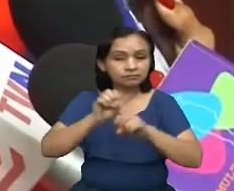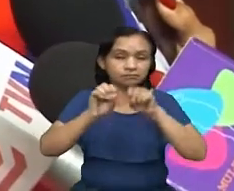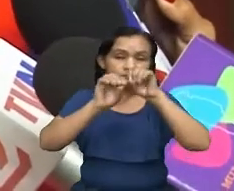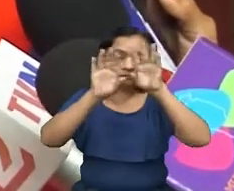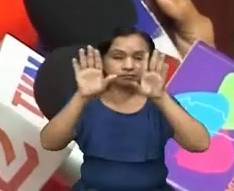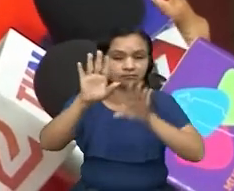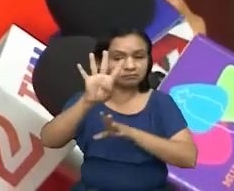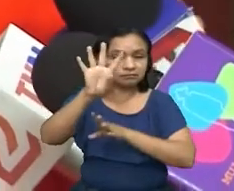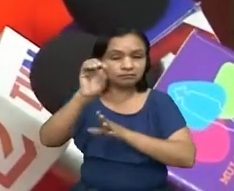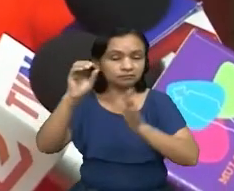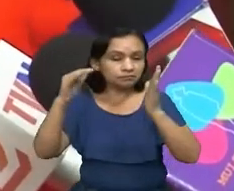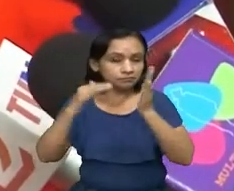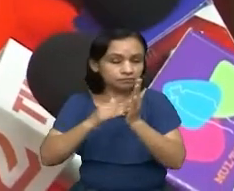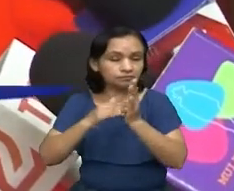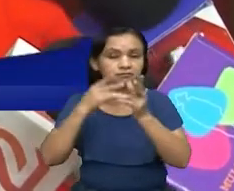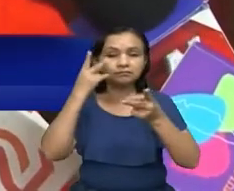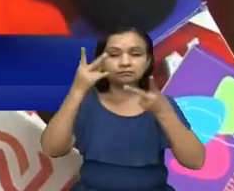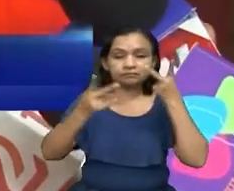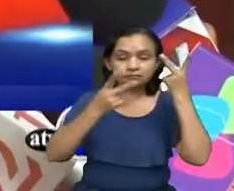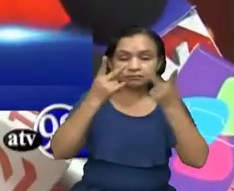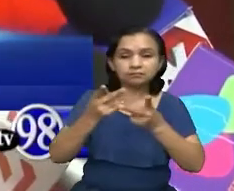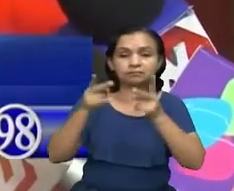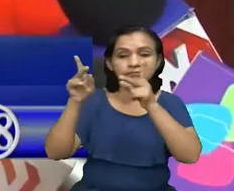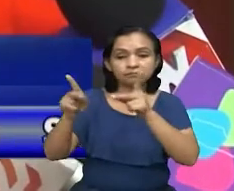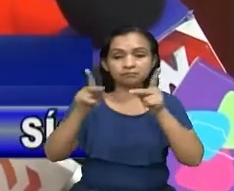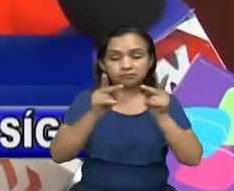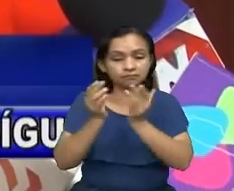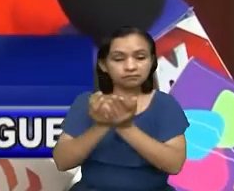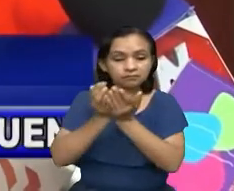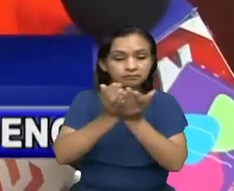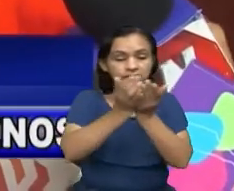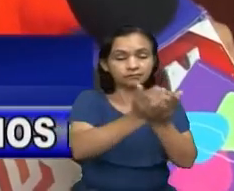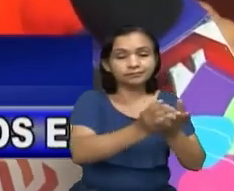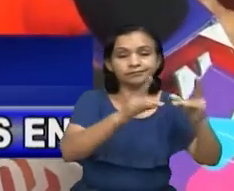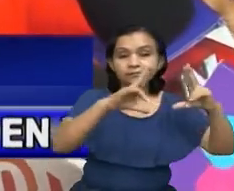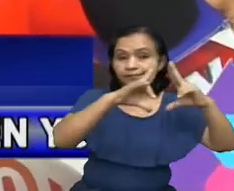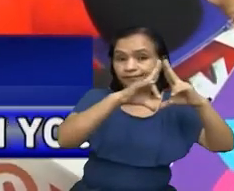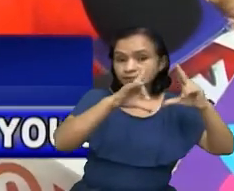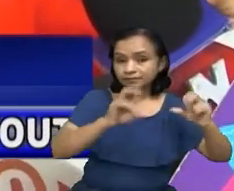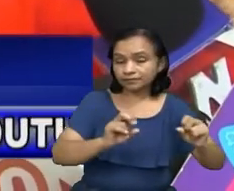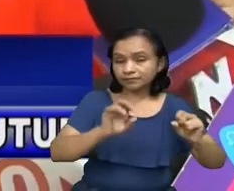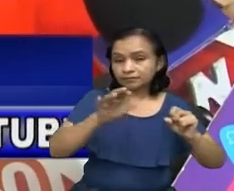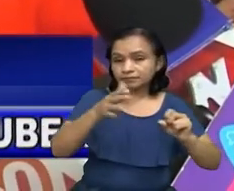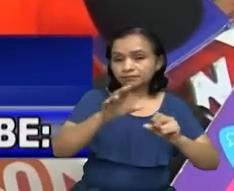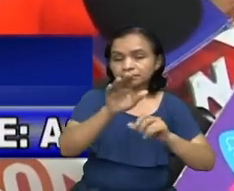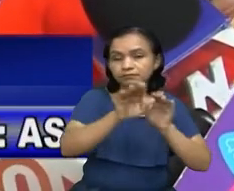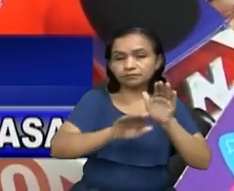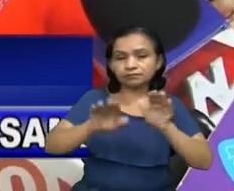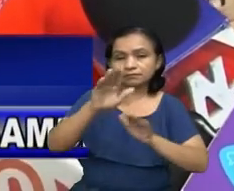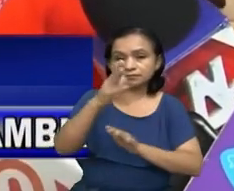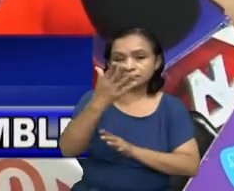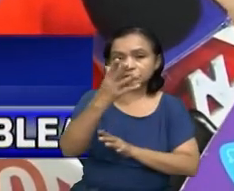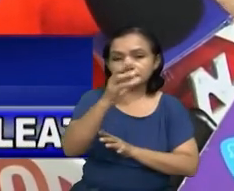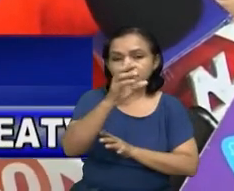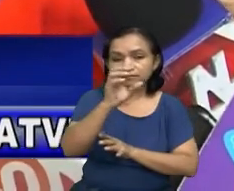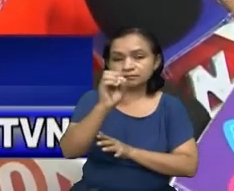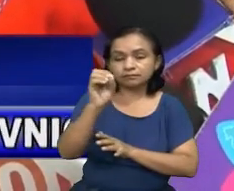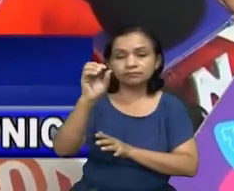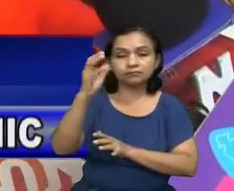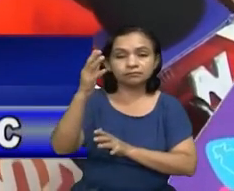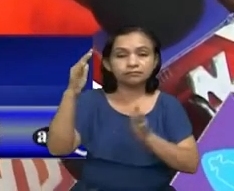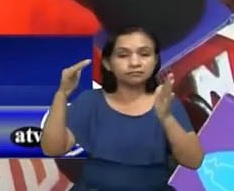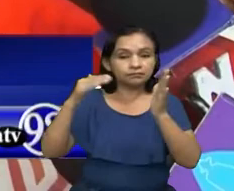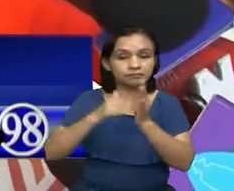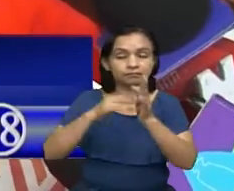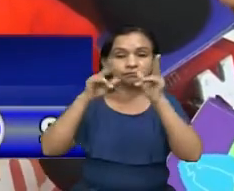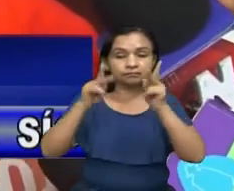de 40.000 también, ¿verdad? Entonces, estaríamos hablando de más de los 909.000 turistas